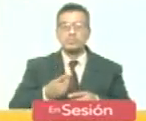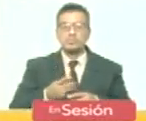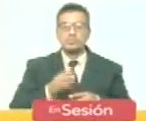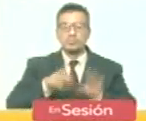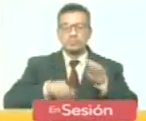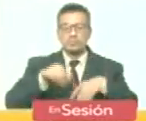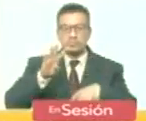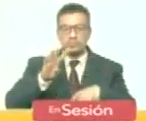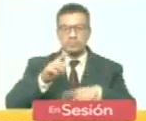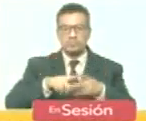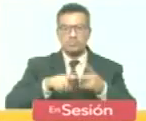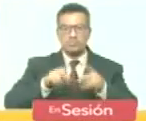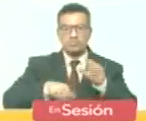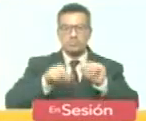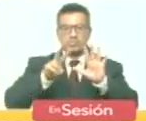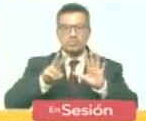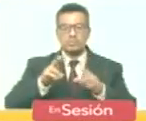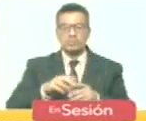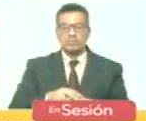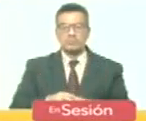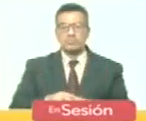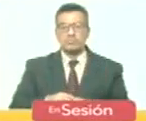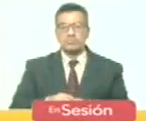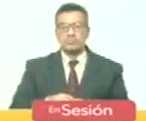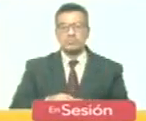14 y la guarimba del 17.